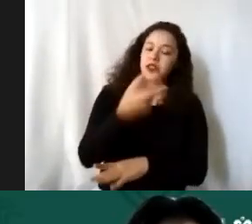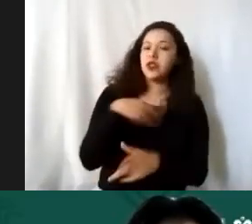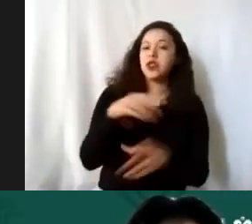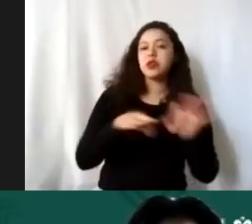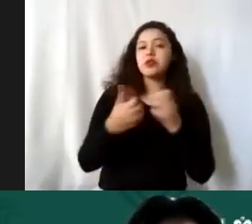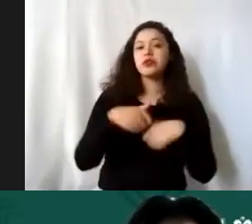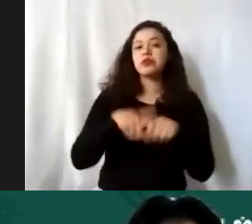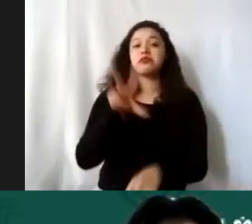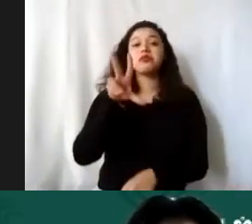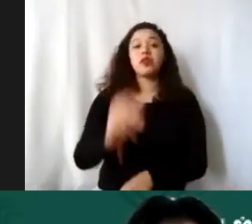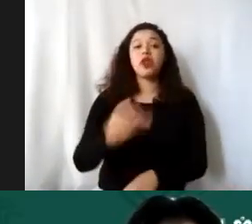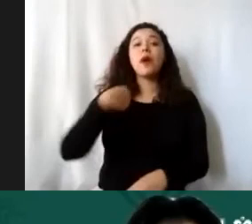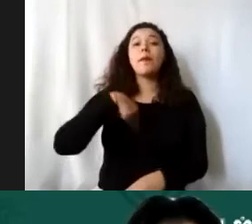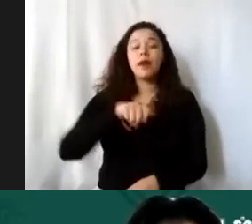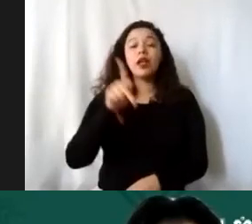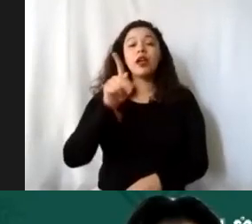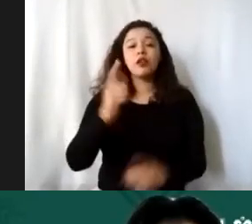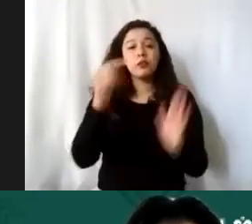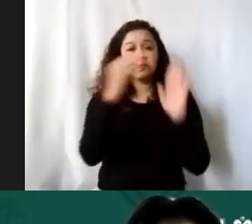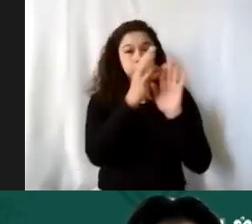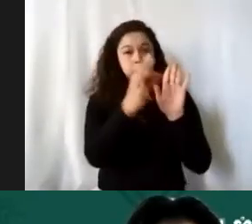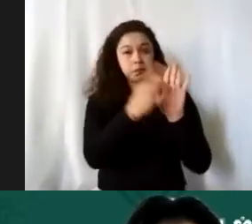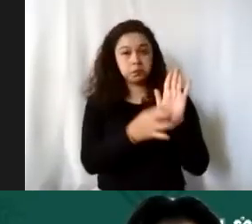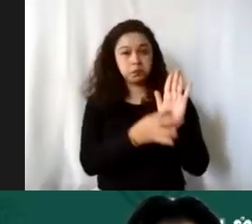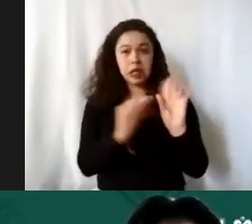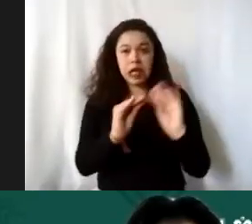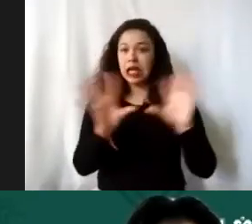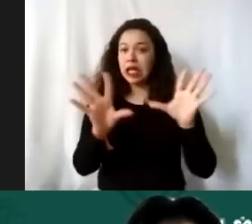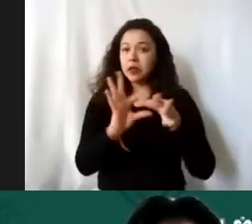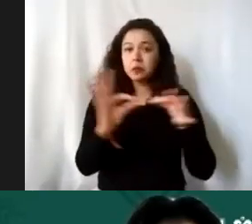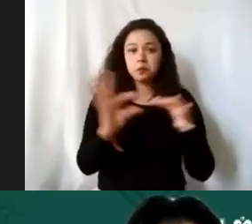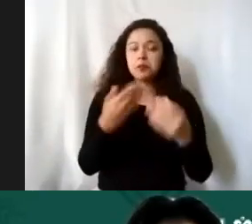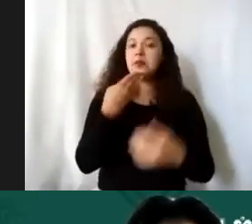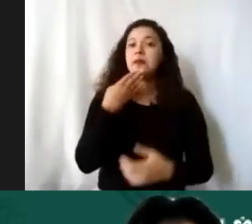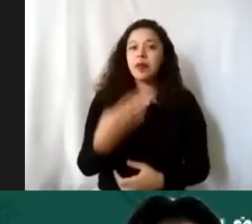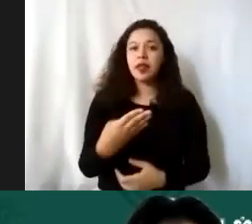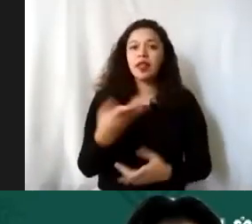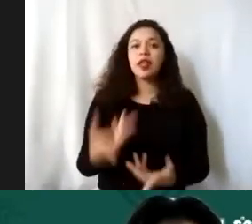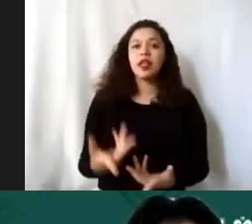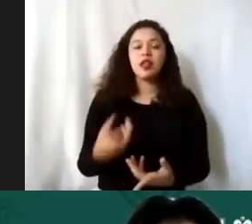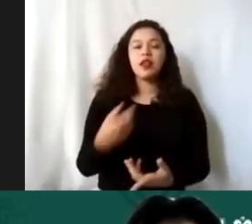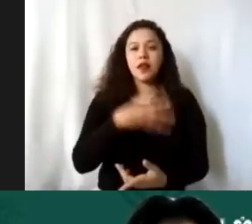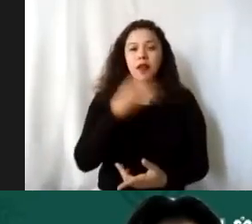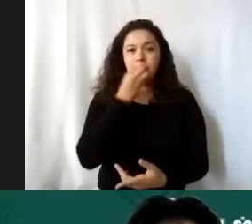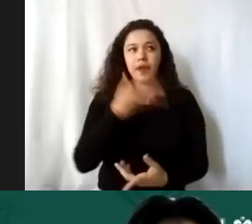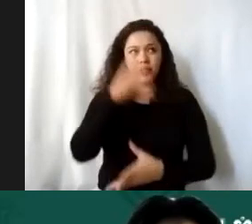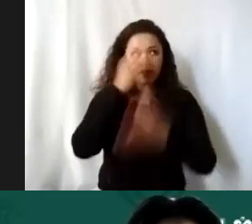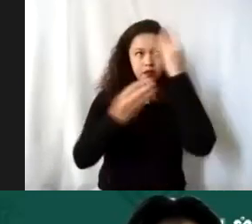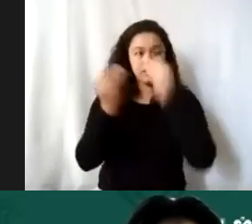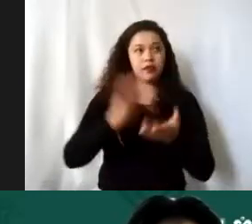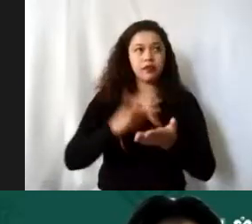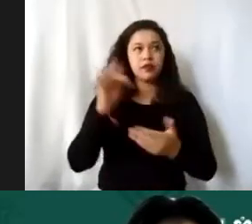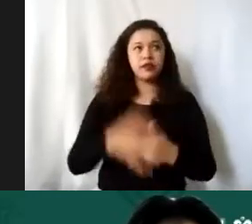los puntos que usted expuso, muy claros, muy bien, muy enriquecedores. Muchas gracias, maestra.